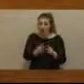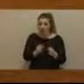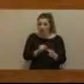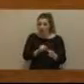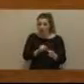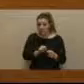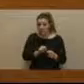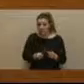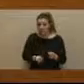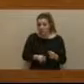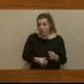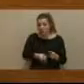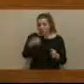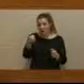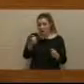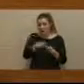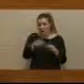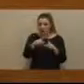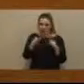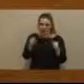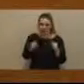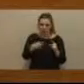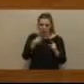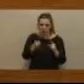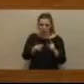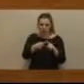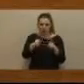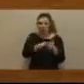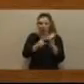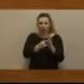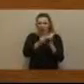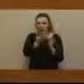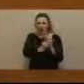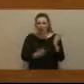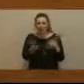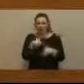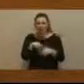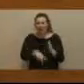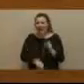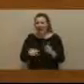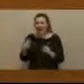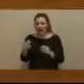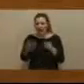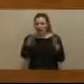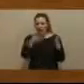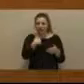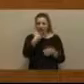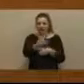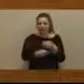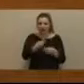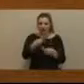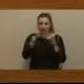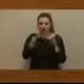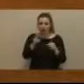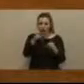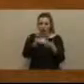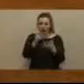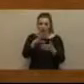doble contabilidad, de que no coincidan las certificaciones y las facturas en los proyectos, es general. ¿Ustedes han hecho algo desde el 2014